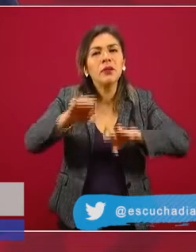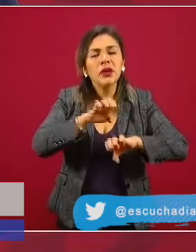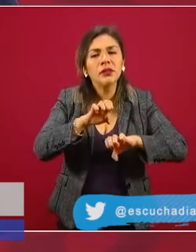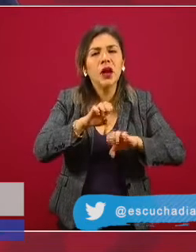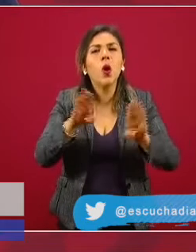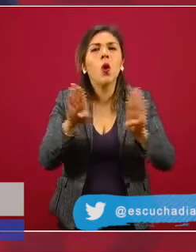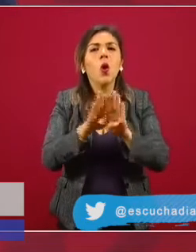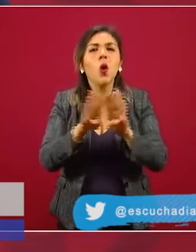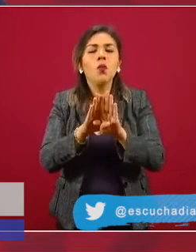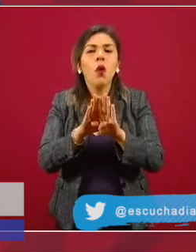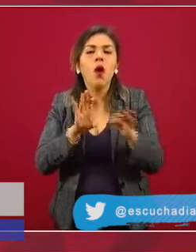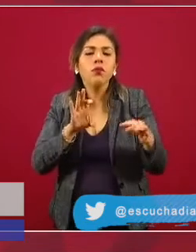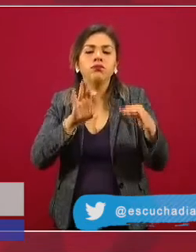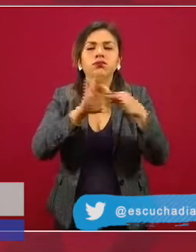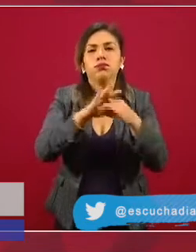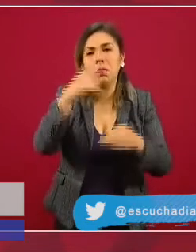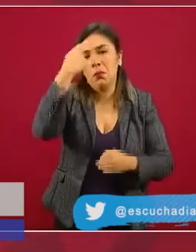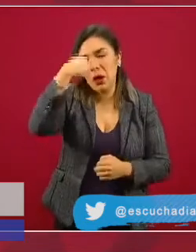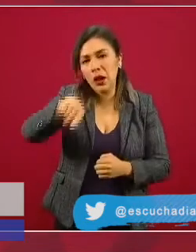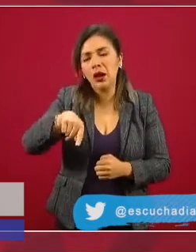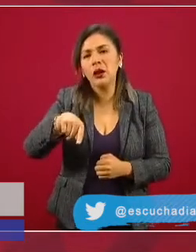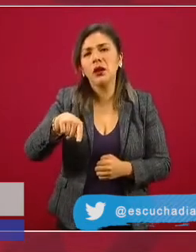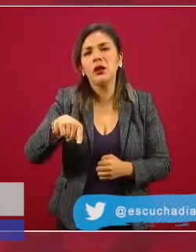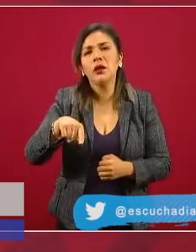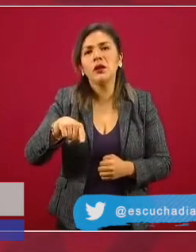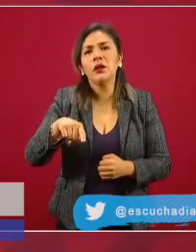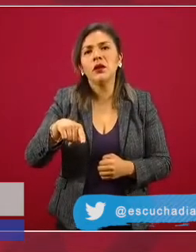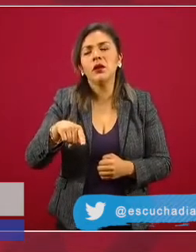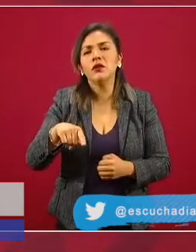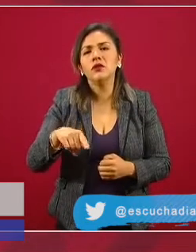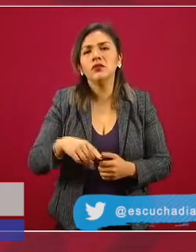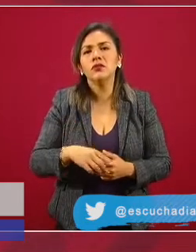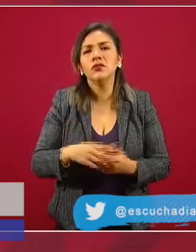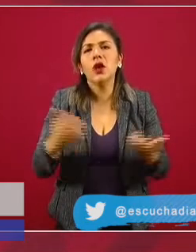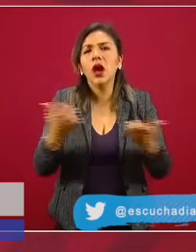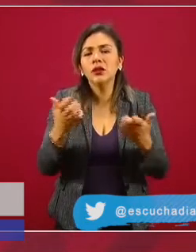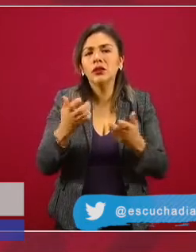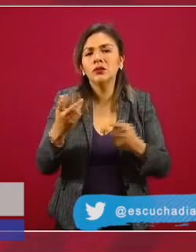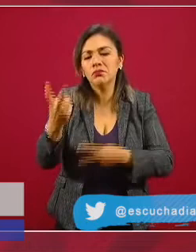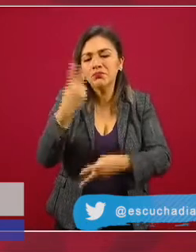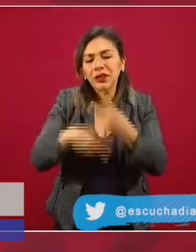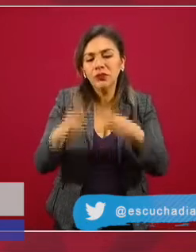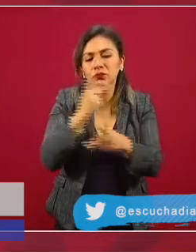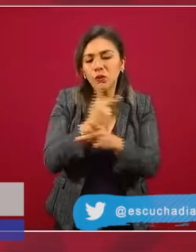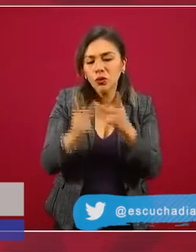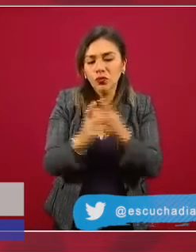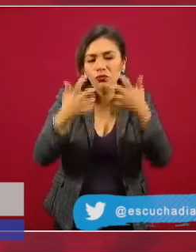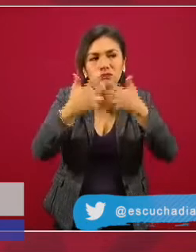cuántos ventiladores, camas de terapia intensiva se tienen en este momento instaladas.